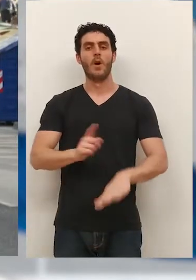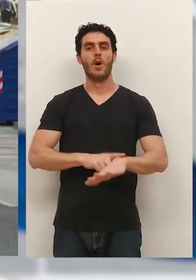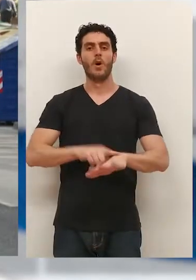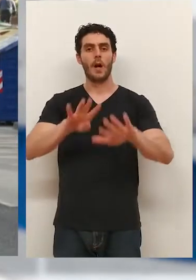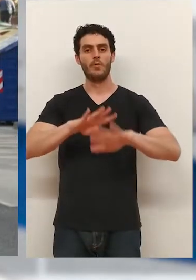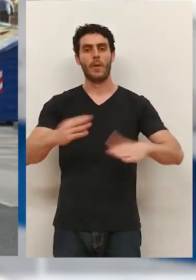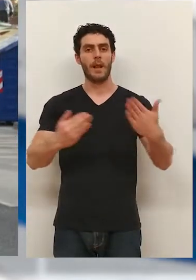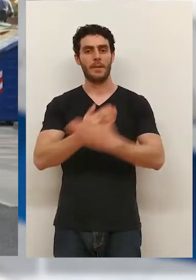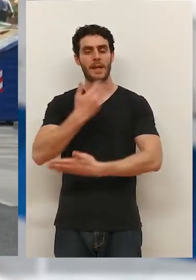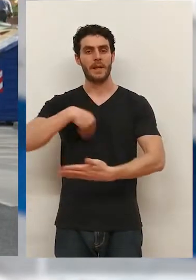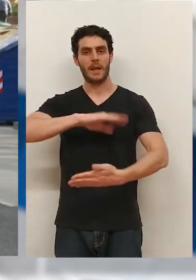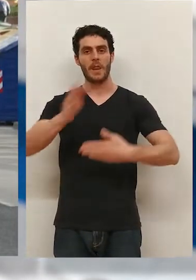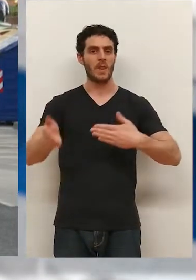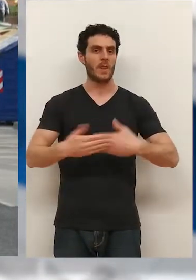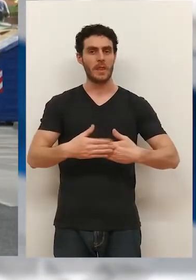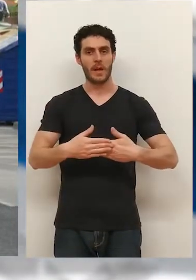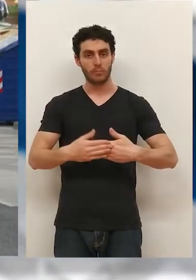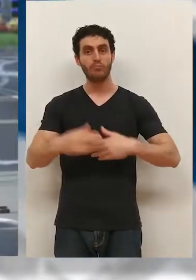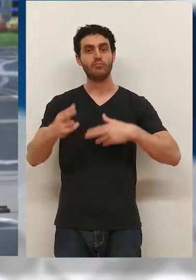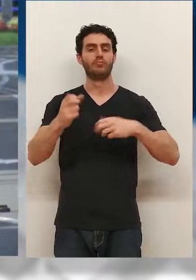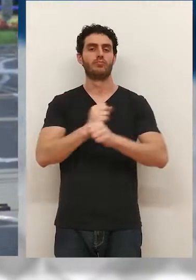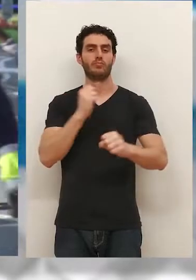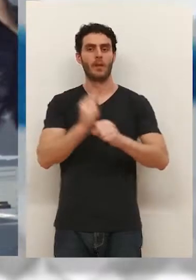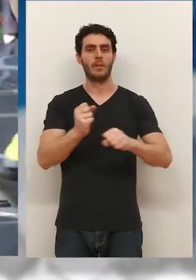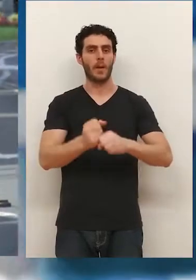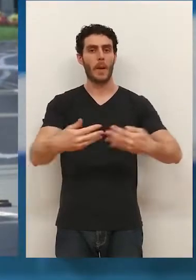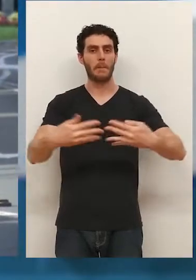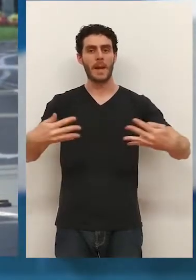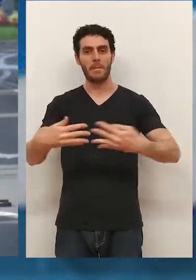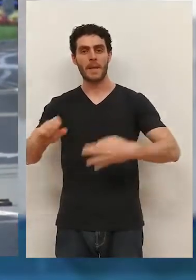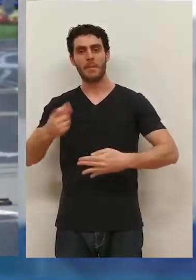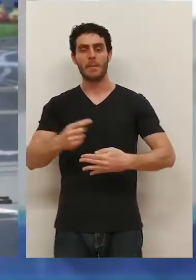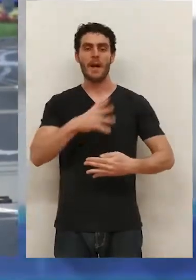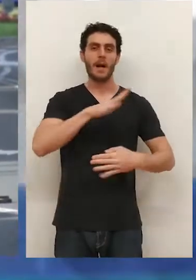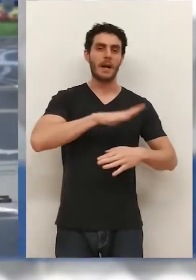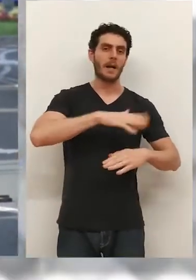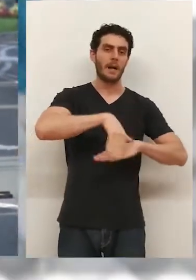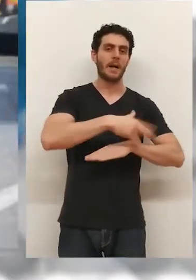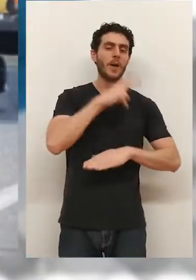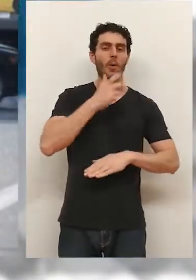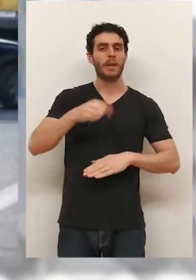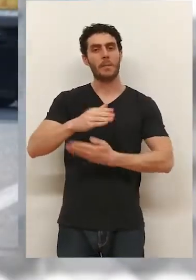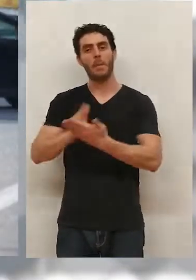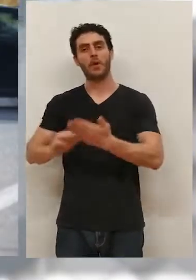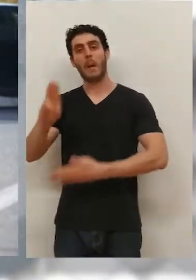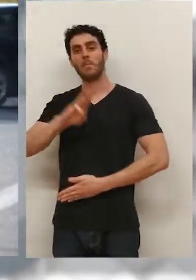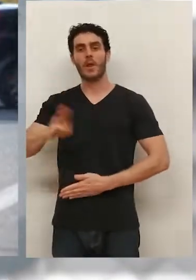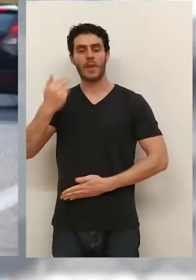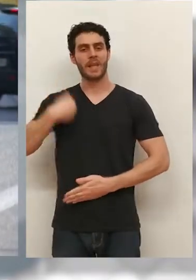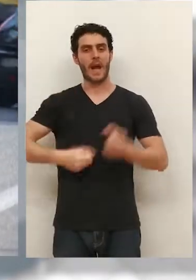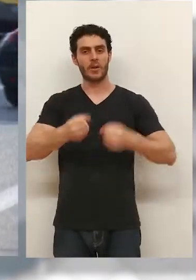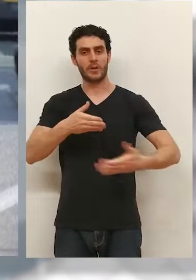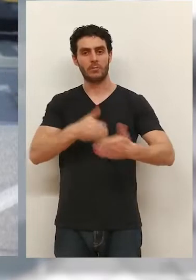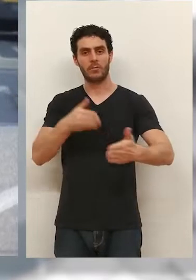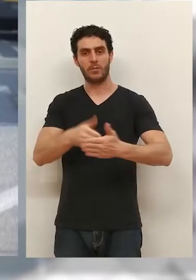Pasadas las 9 llegaba el cierre. Los operarios colocaban las primeras vallas en Vara de Rey entre la calle Huesca y Poeta Prudencio. Los coches ya no